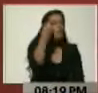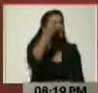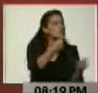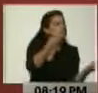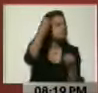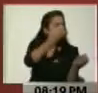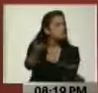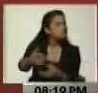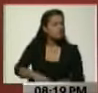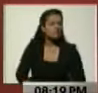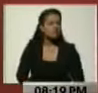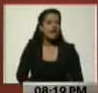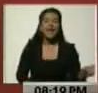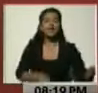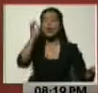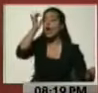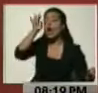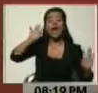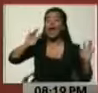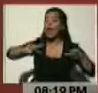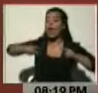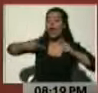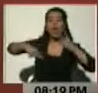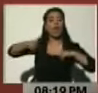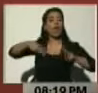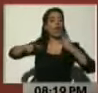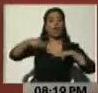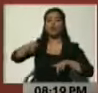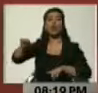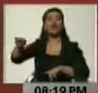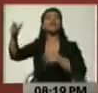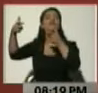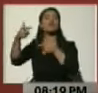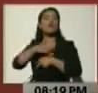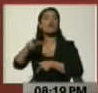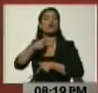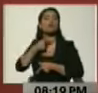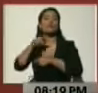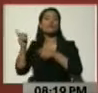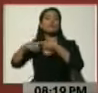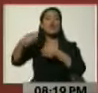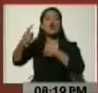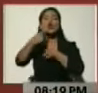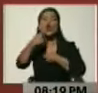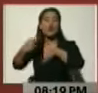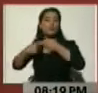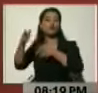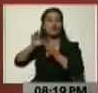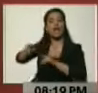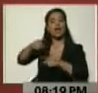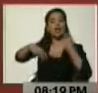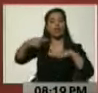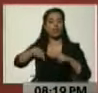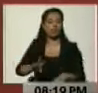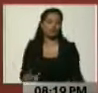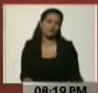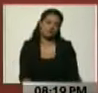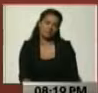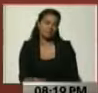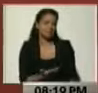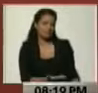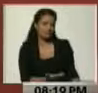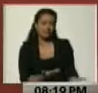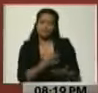Salvo inventar que esa gente es chavista. Nuestra solidaridad es aquí, de su programa con el Mazo Dando, con todo el pueblo del estado